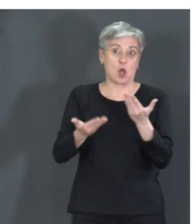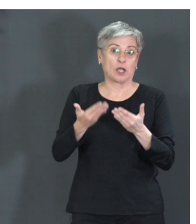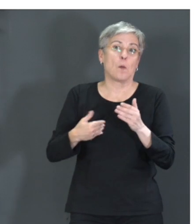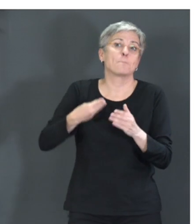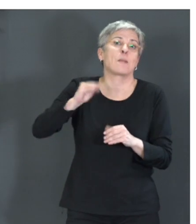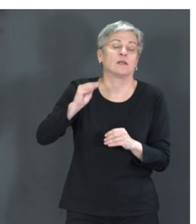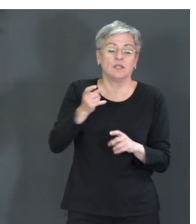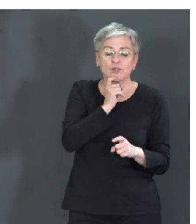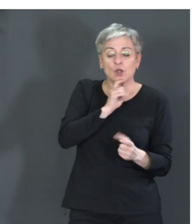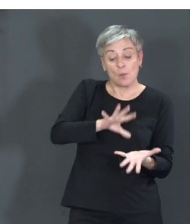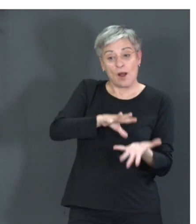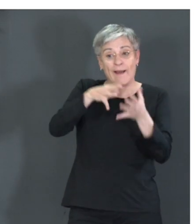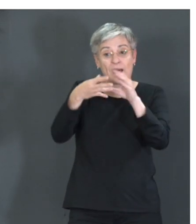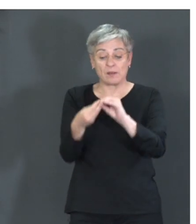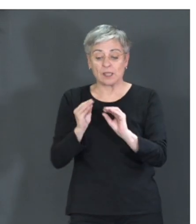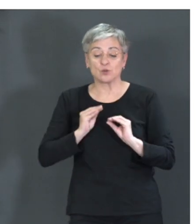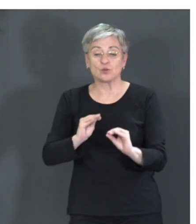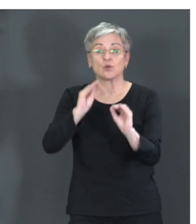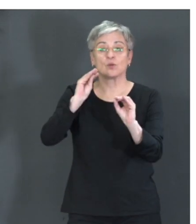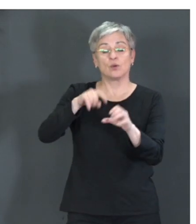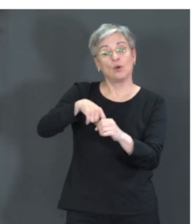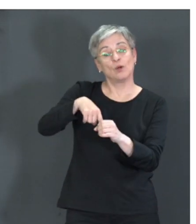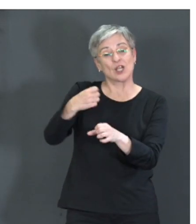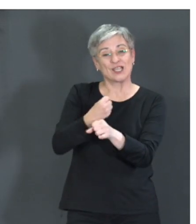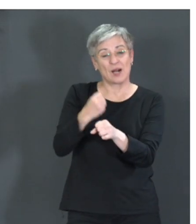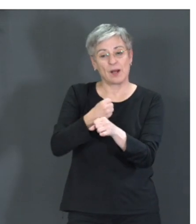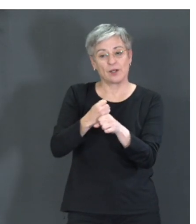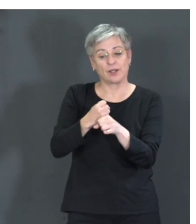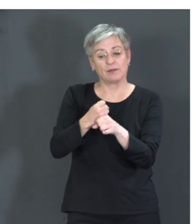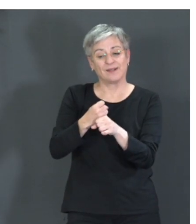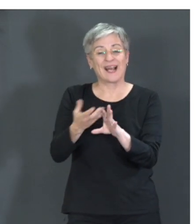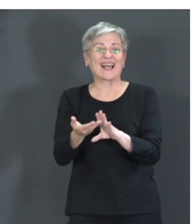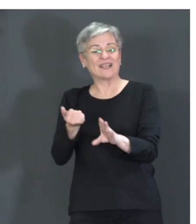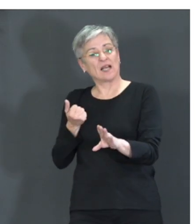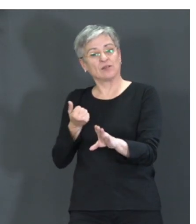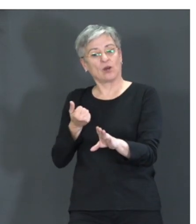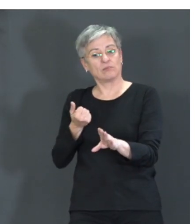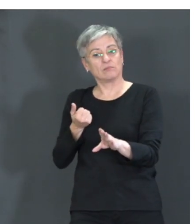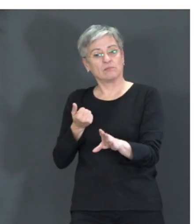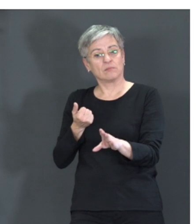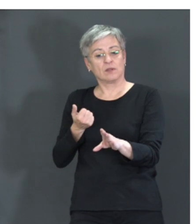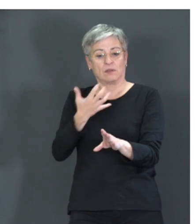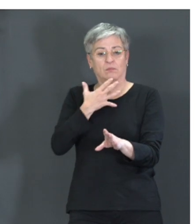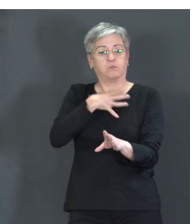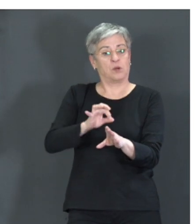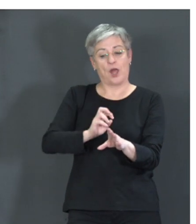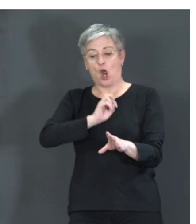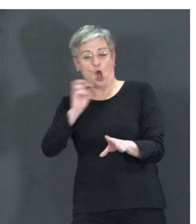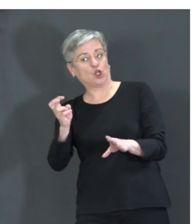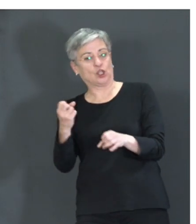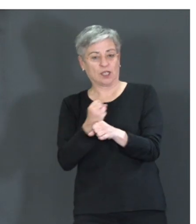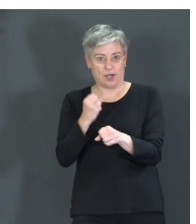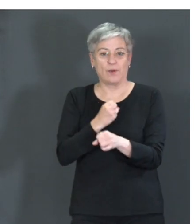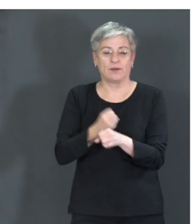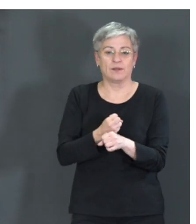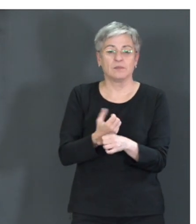podemos adaptar su puesto quitando esa tarea. Pues no hará esa tarea, pero hará otra, porque también hemos de pensar